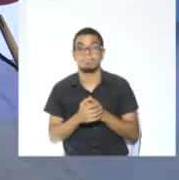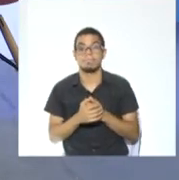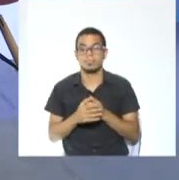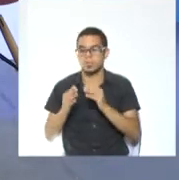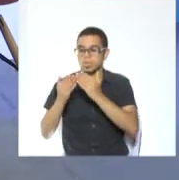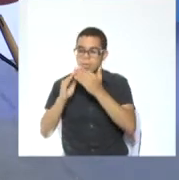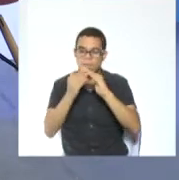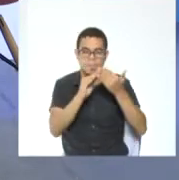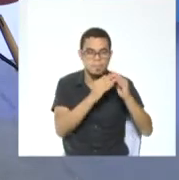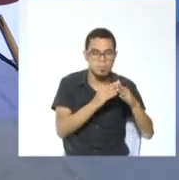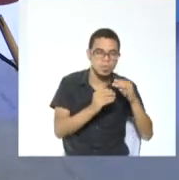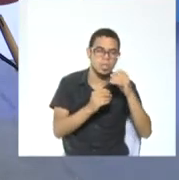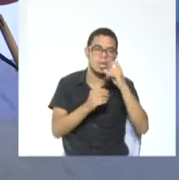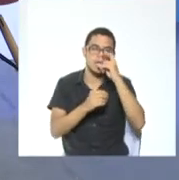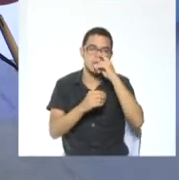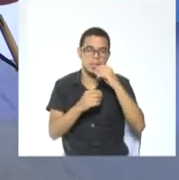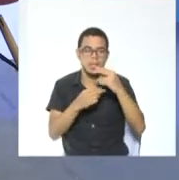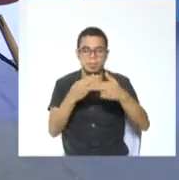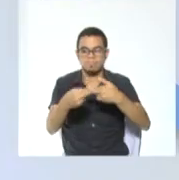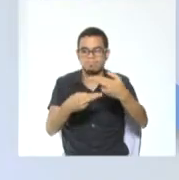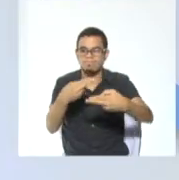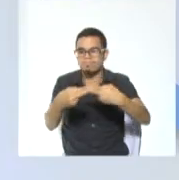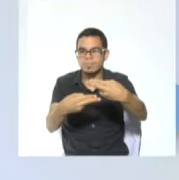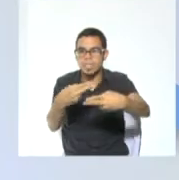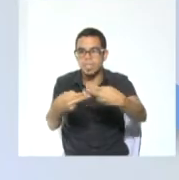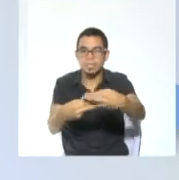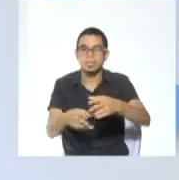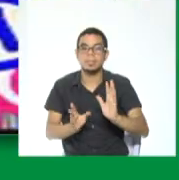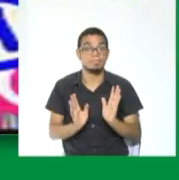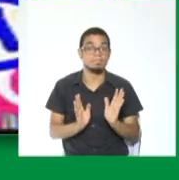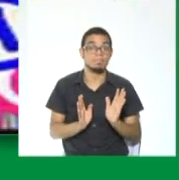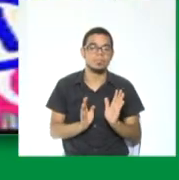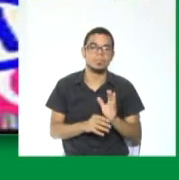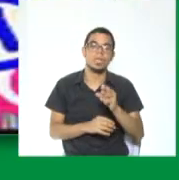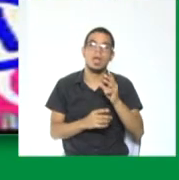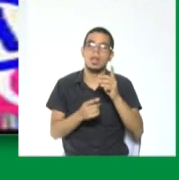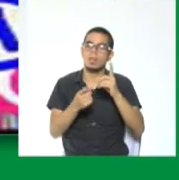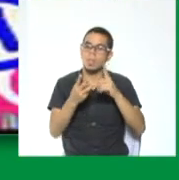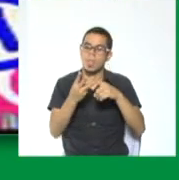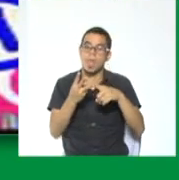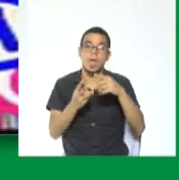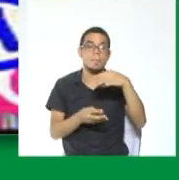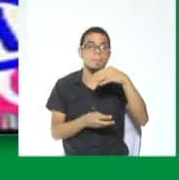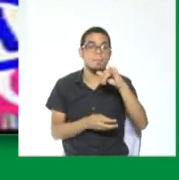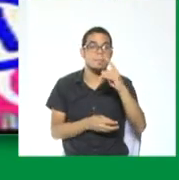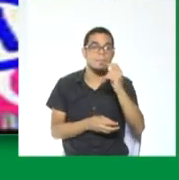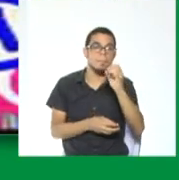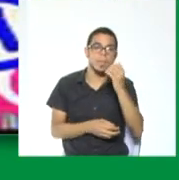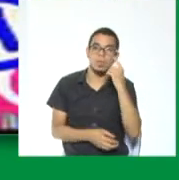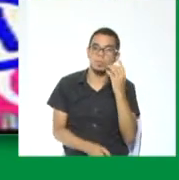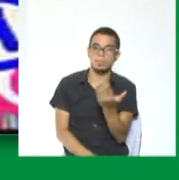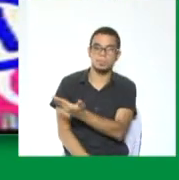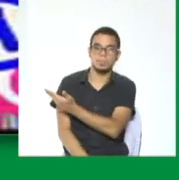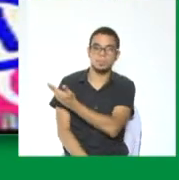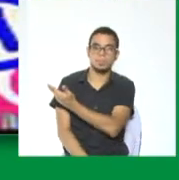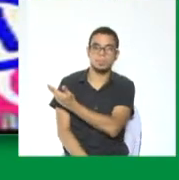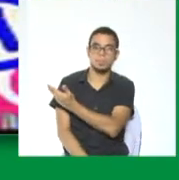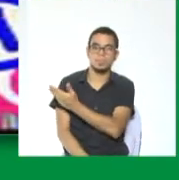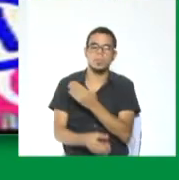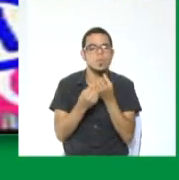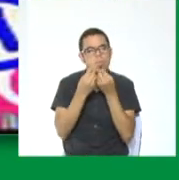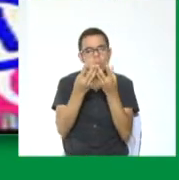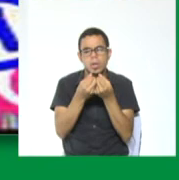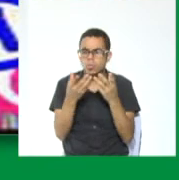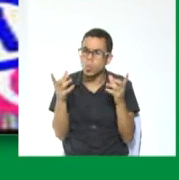de comunidad en comunidades. También tenemos el mito. ¿Pero qué es el mito? Es una narración breve